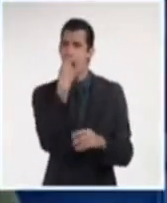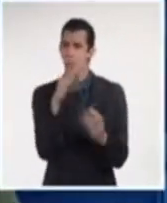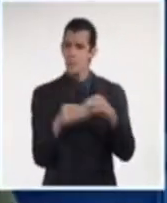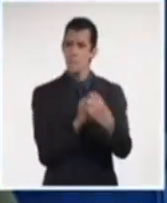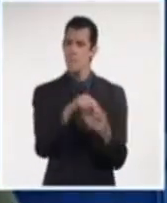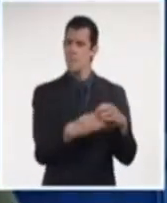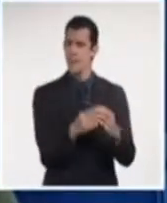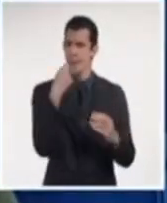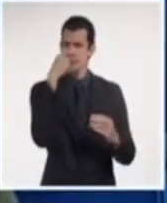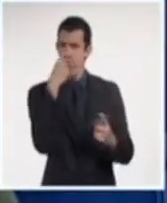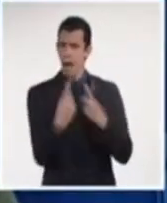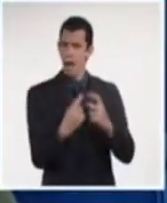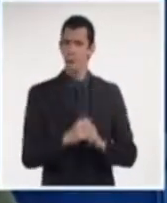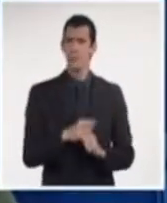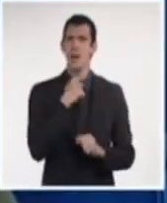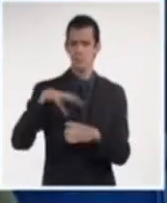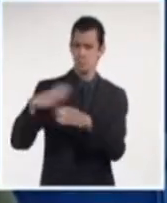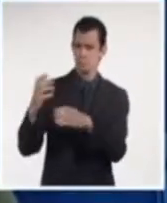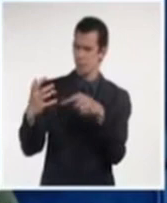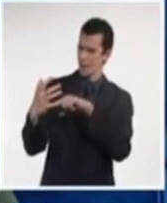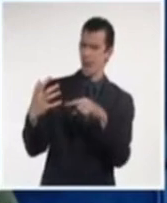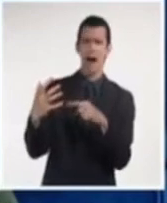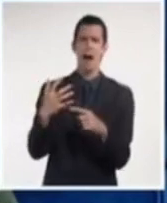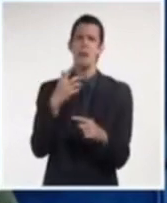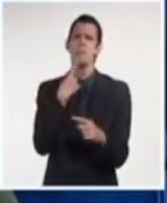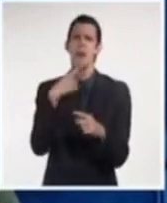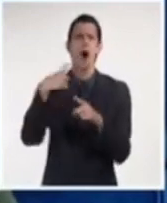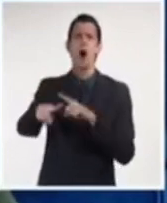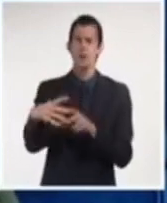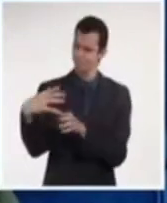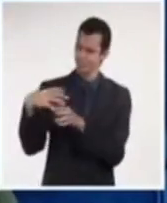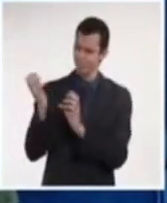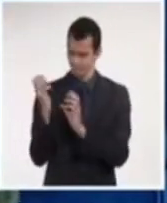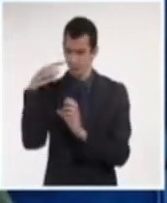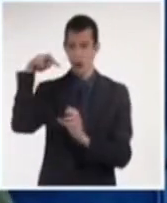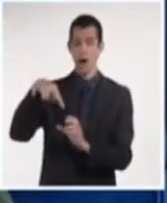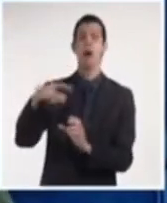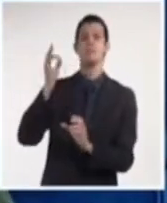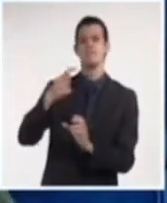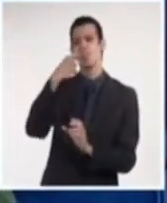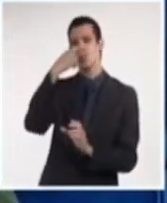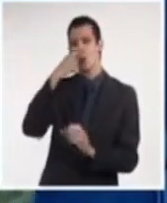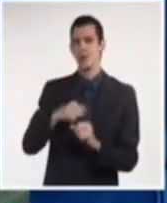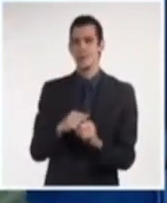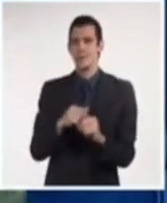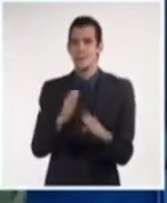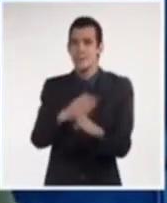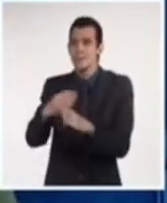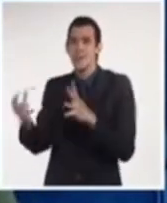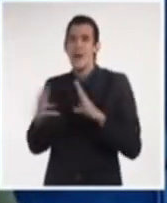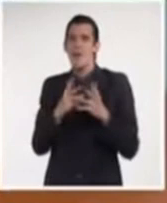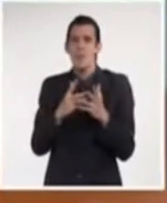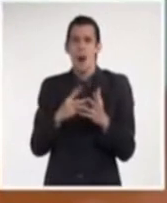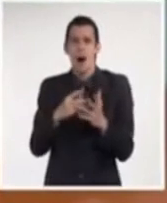en bases afín, en madera, en cualquier tipo de objeto que tenga a su alcance, a su mano, que sea propicio para marcar la